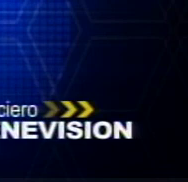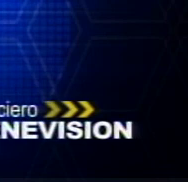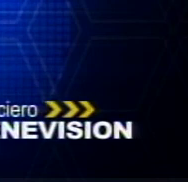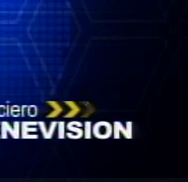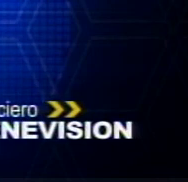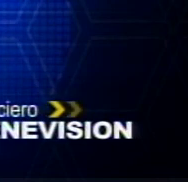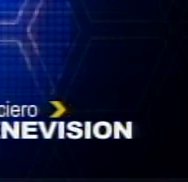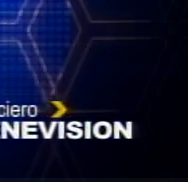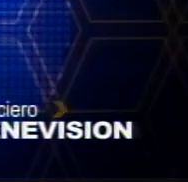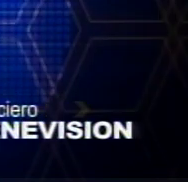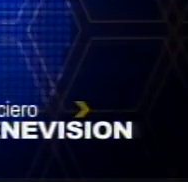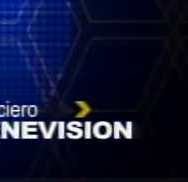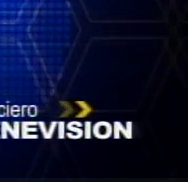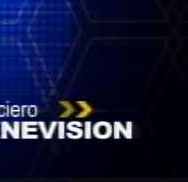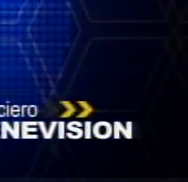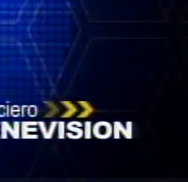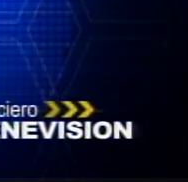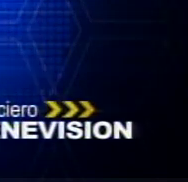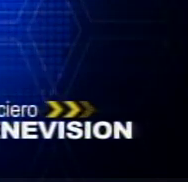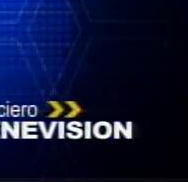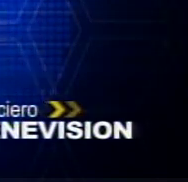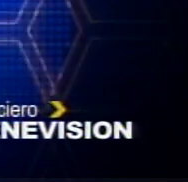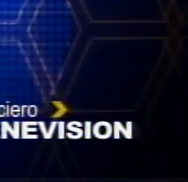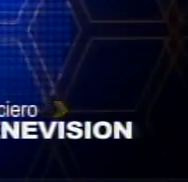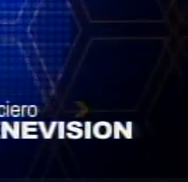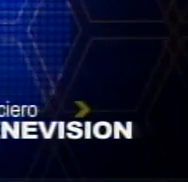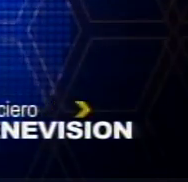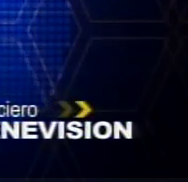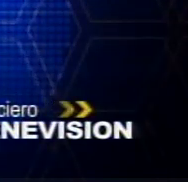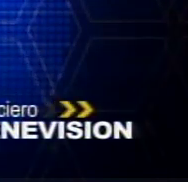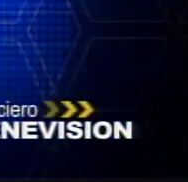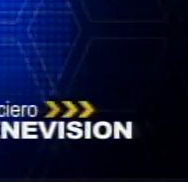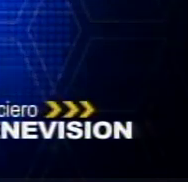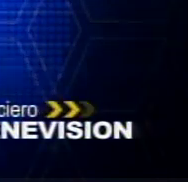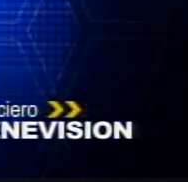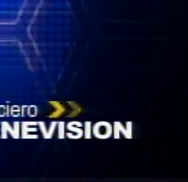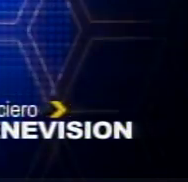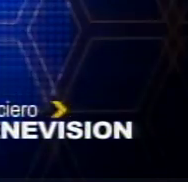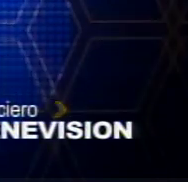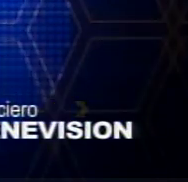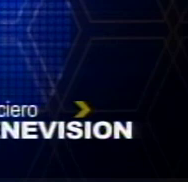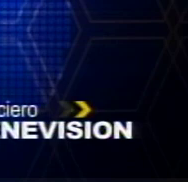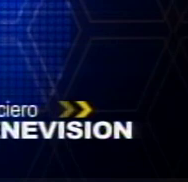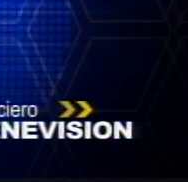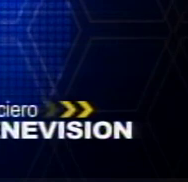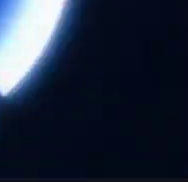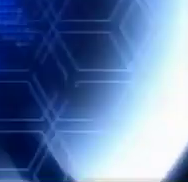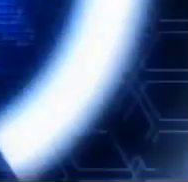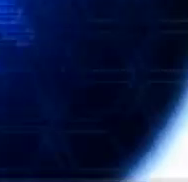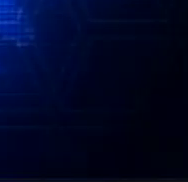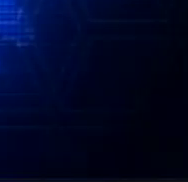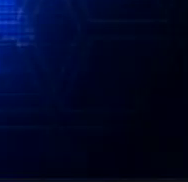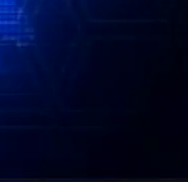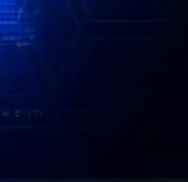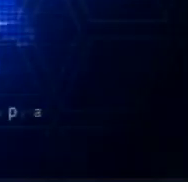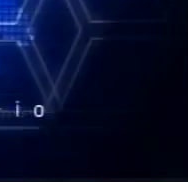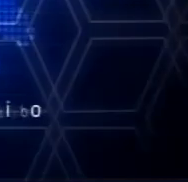Noticiero Venevisión te dice: con violencia no hay paraíso. Rompe el silencio ya.